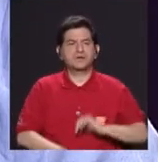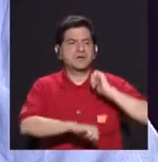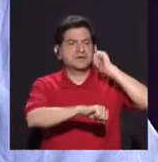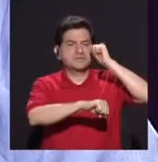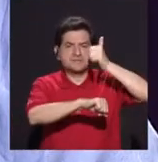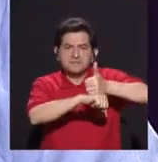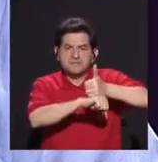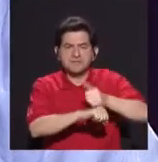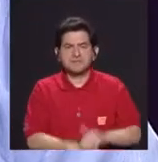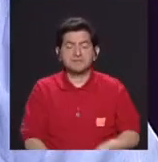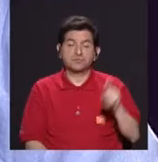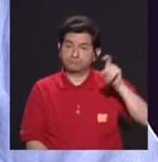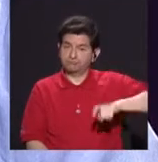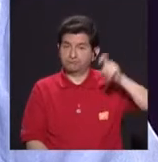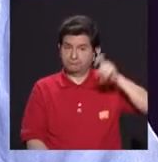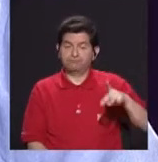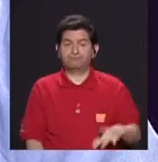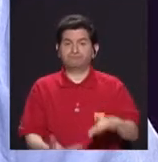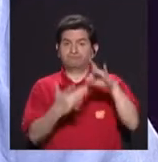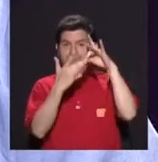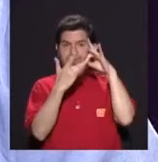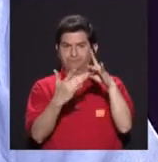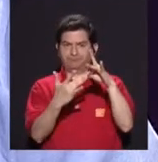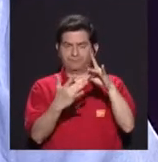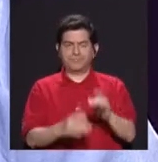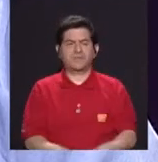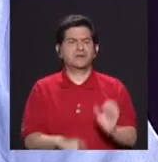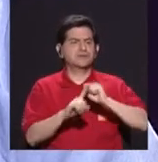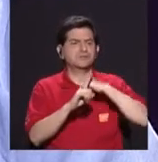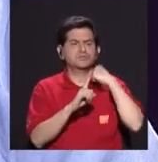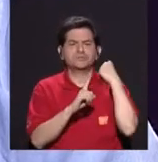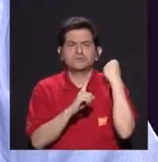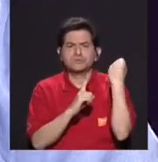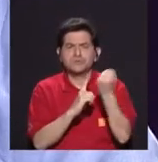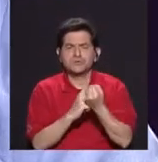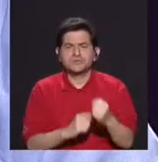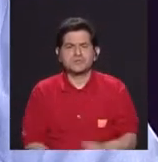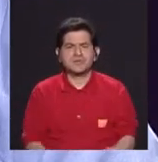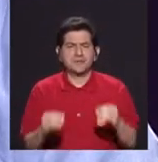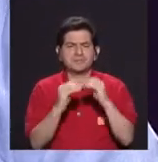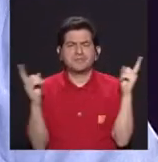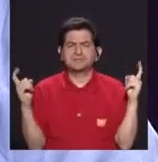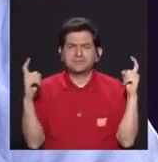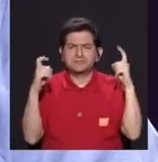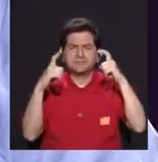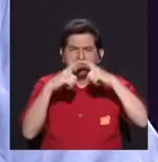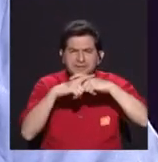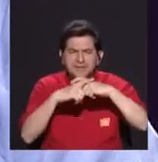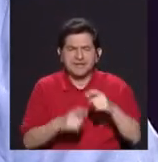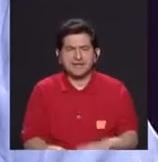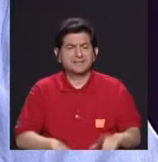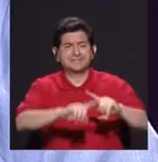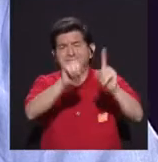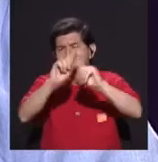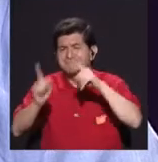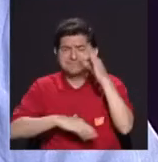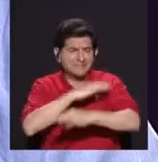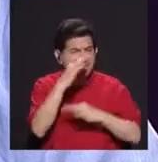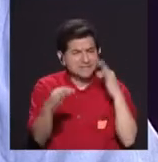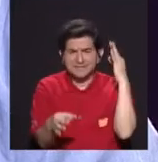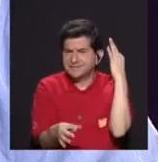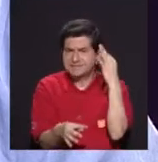como algo muy necesario sobre todo en sociedades cada vez más complejas con diferentes tipos